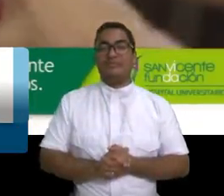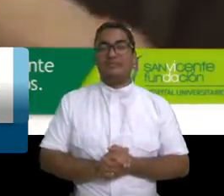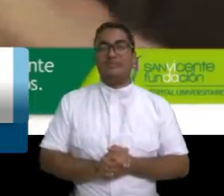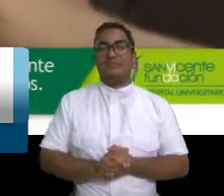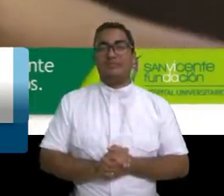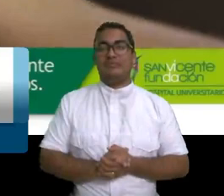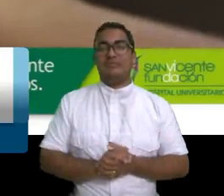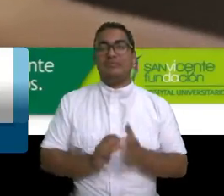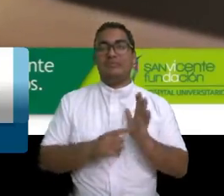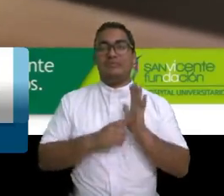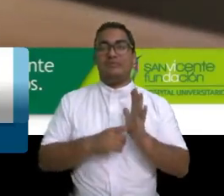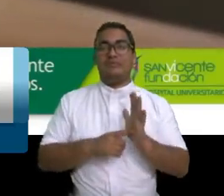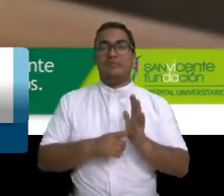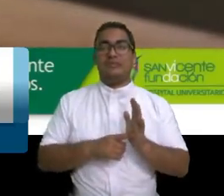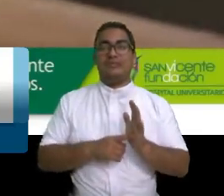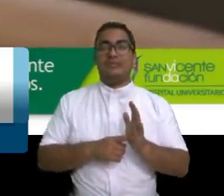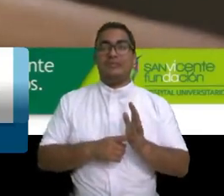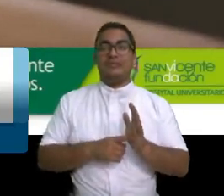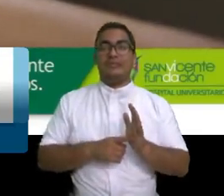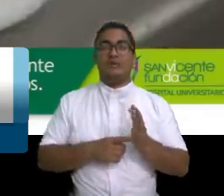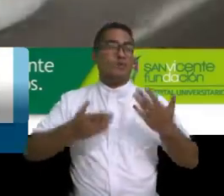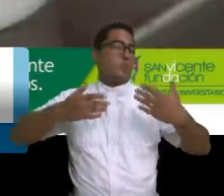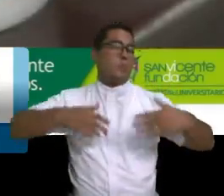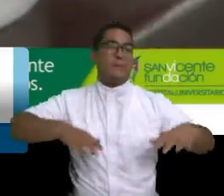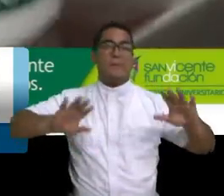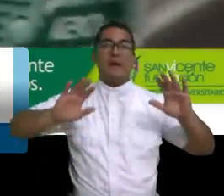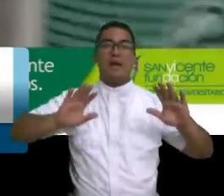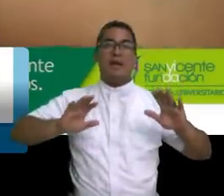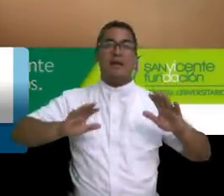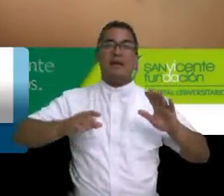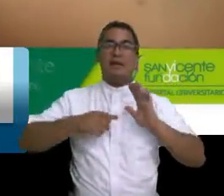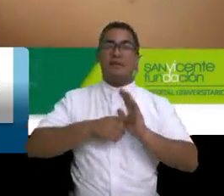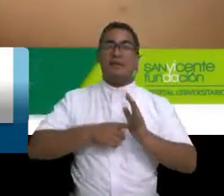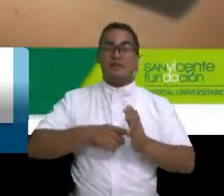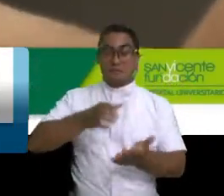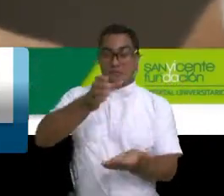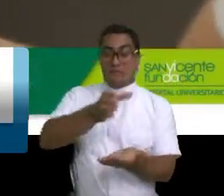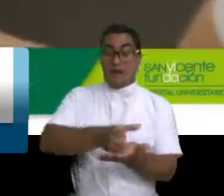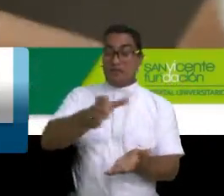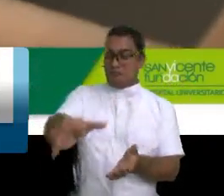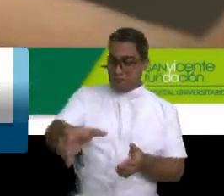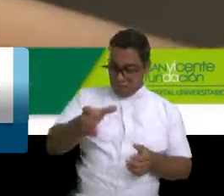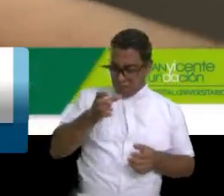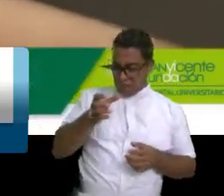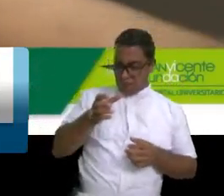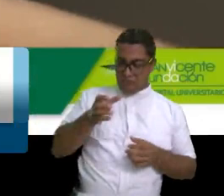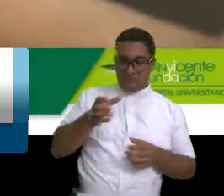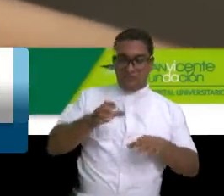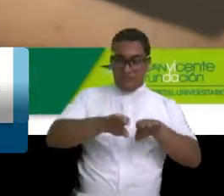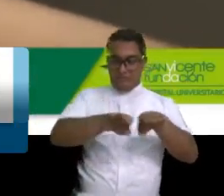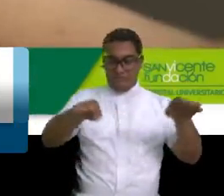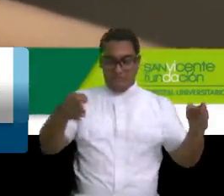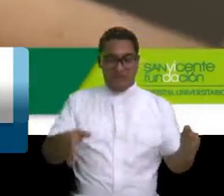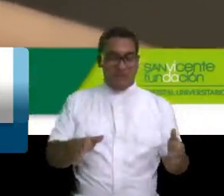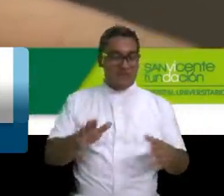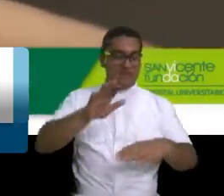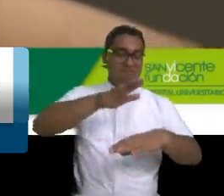pueden contaminar a tocar objetos que comúnmente tenemos, un vaso, la mesa,